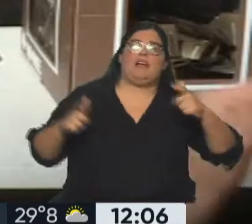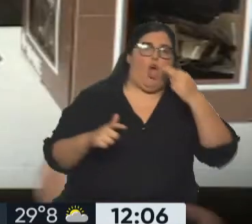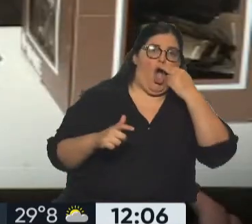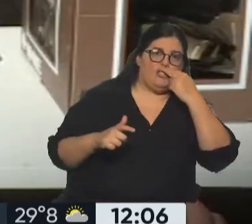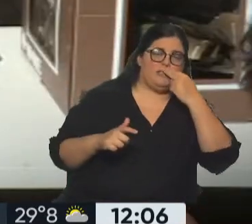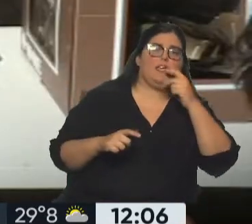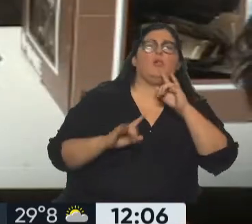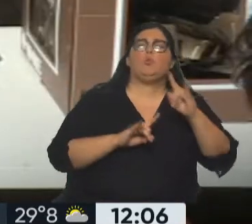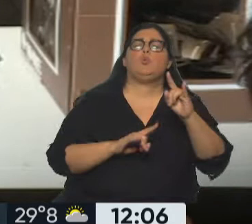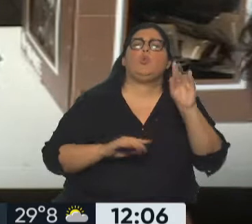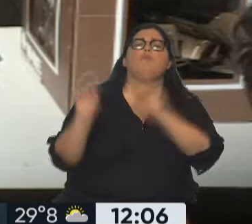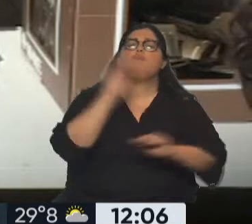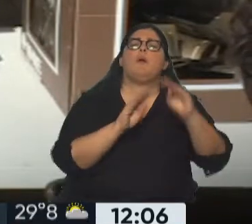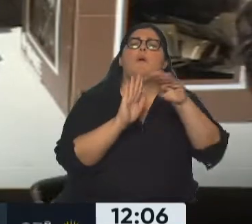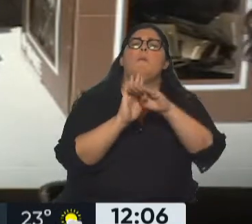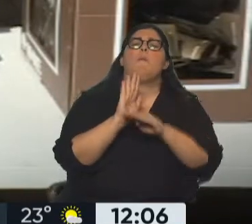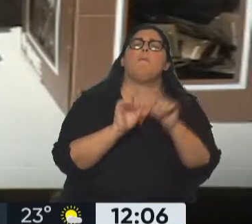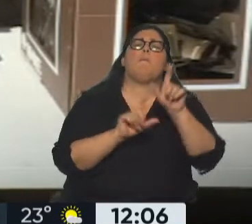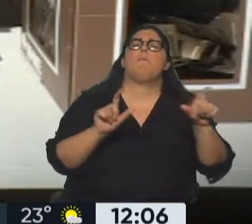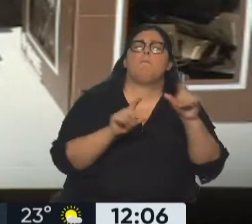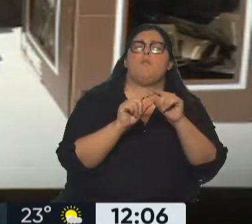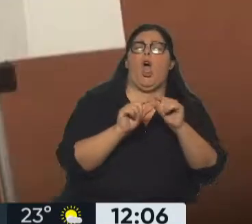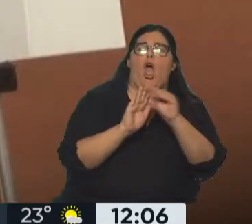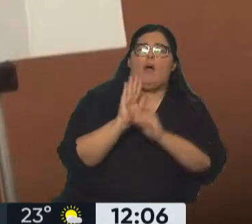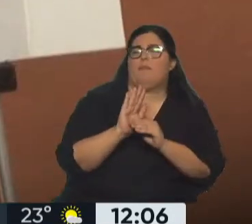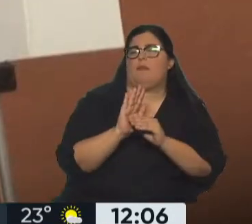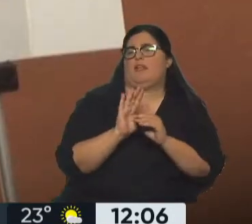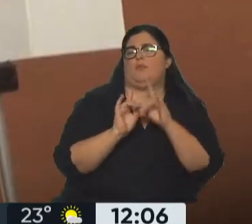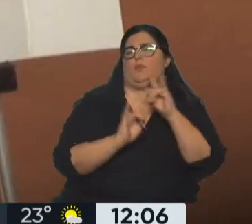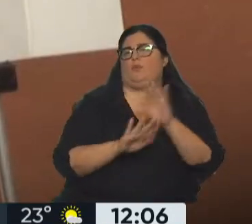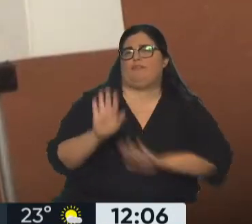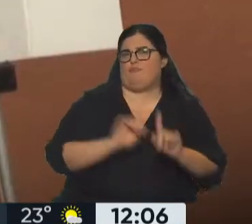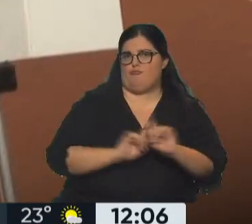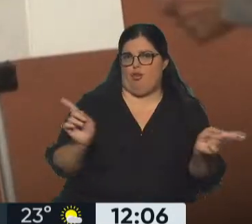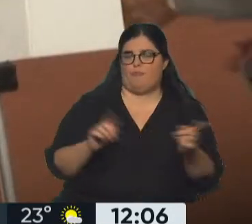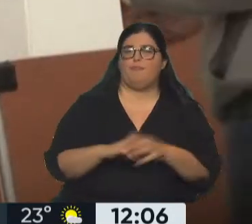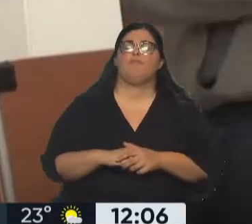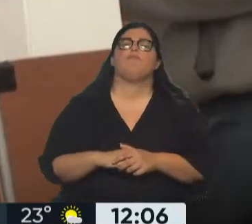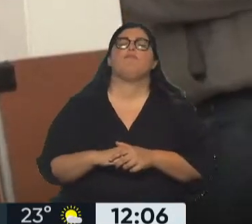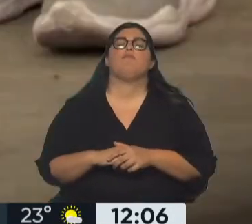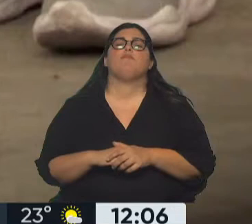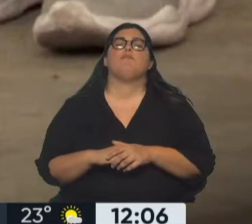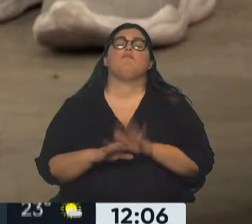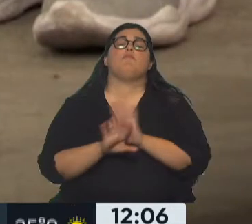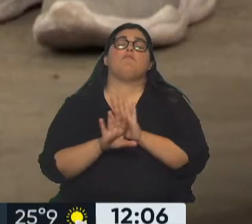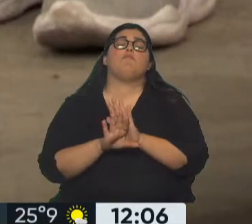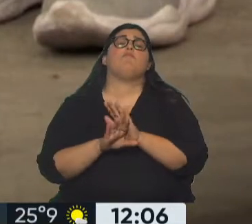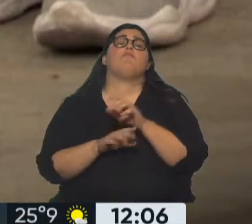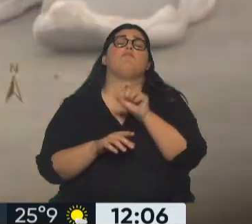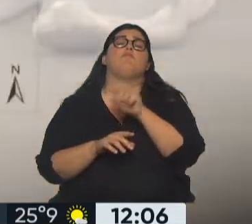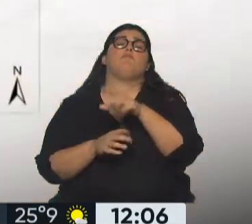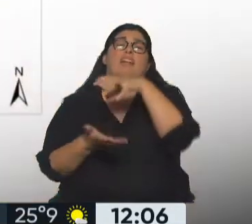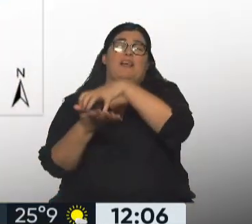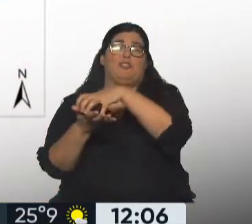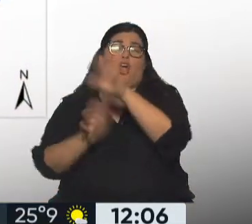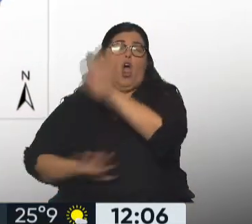los padrones. Además, la propuesta elimina los organismos públicos locales electorales, cuya función es organizar las elecciones en